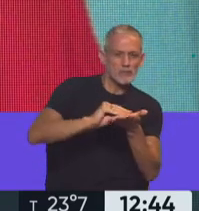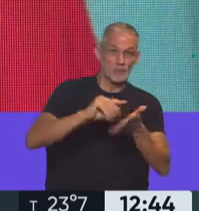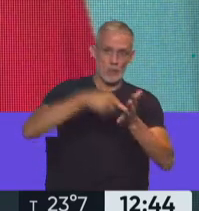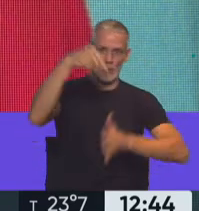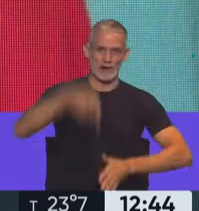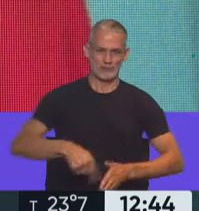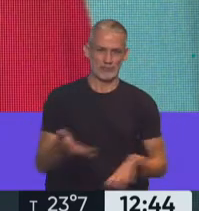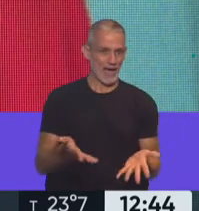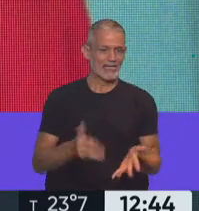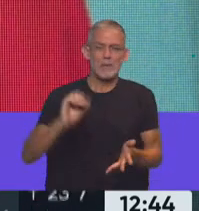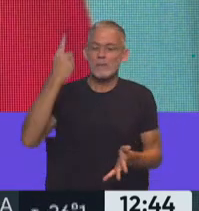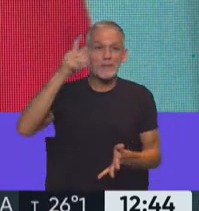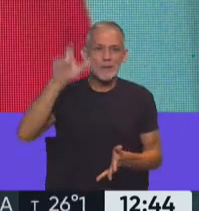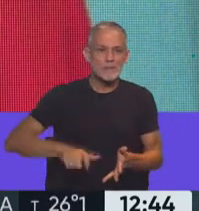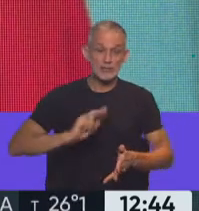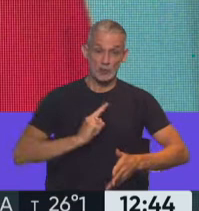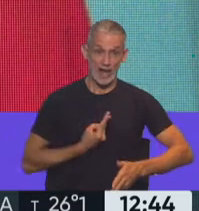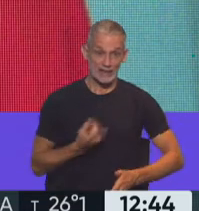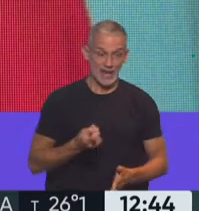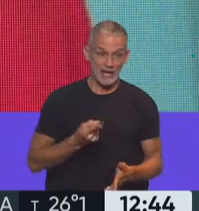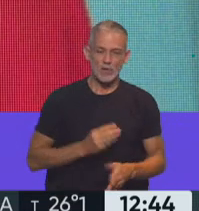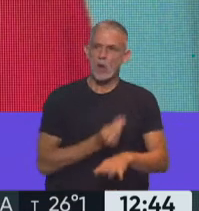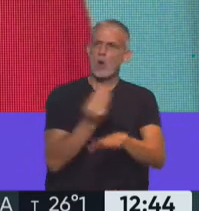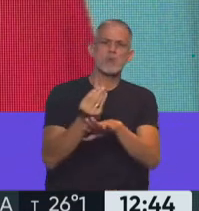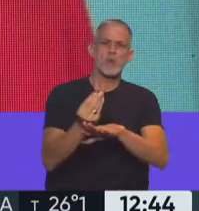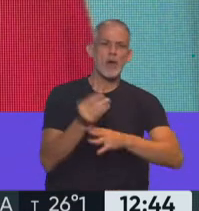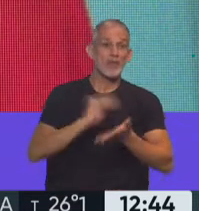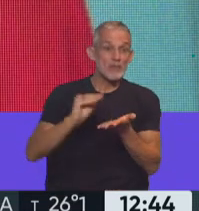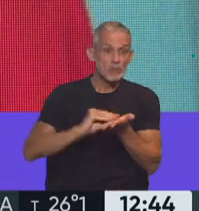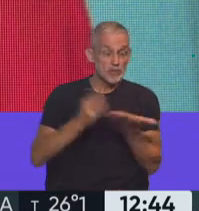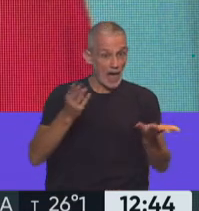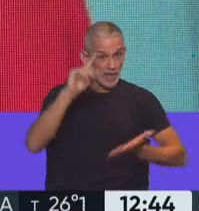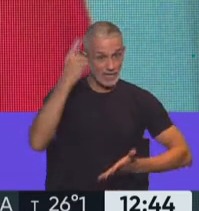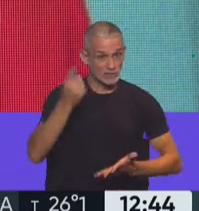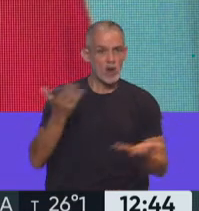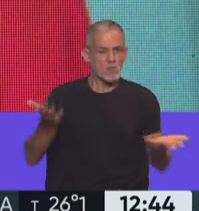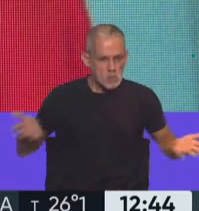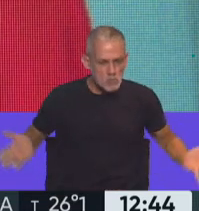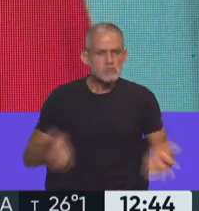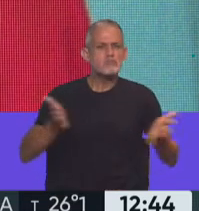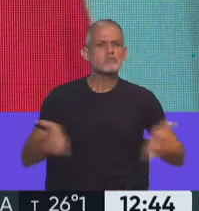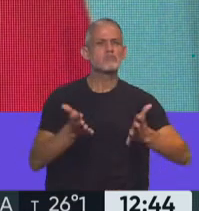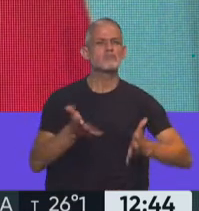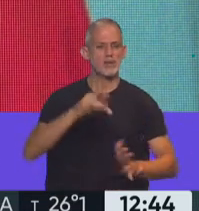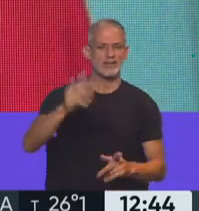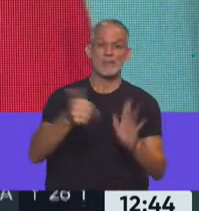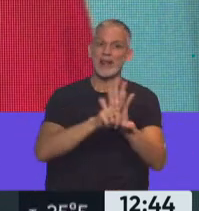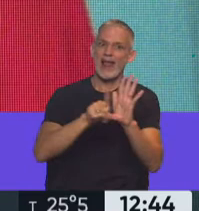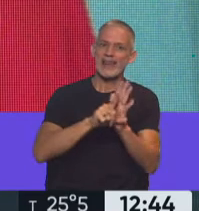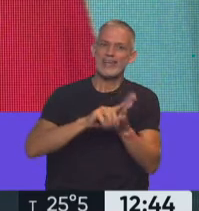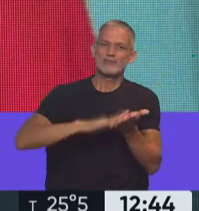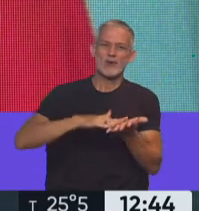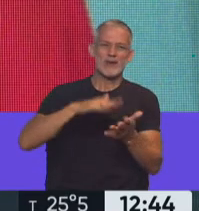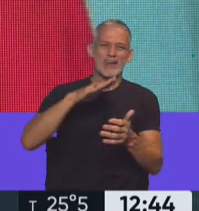fue la primera persona trans que se candidateó como diputada fue la impulsora como decís vos de la ley de género